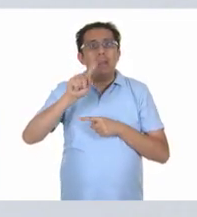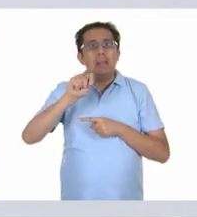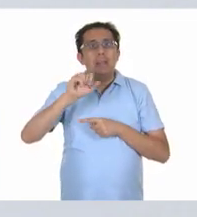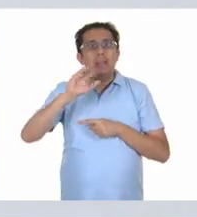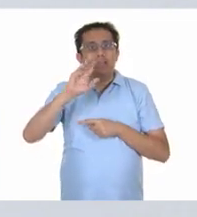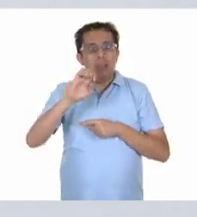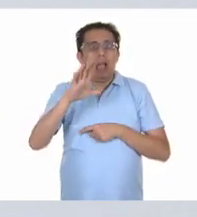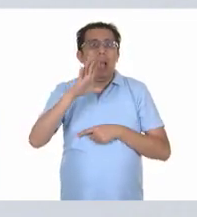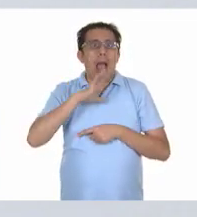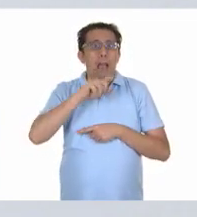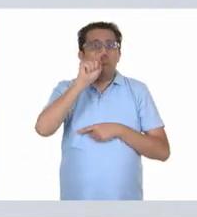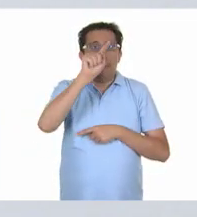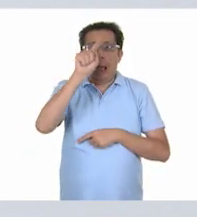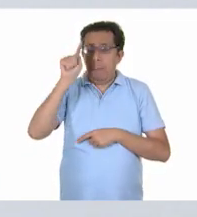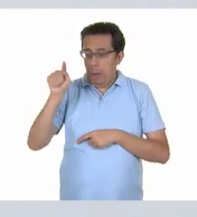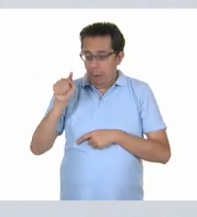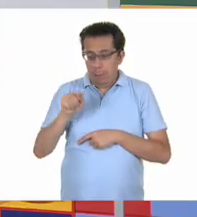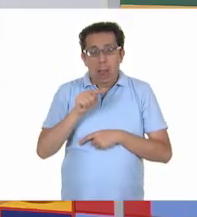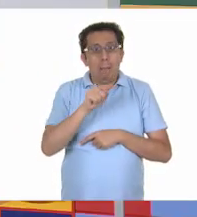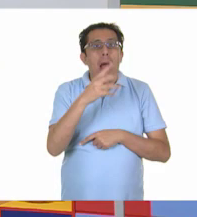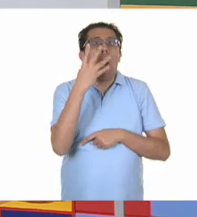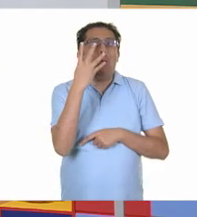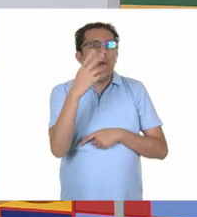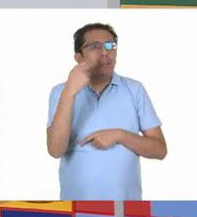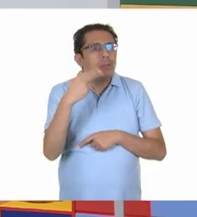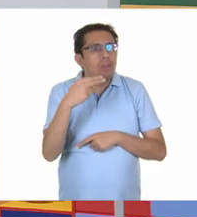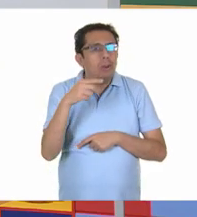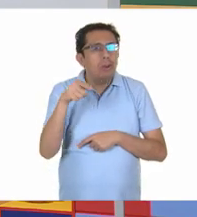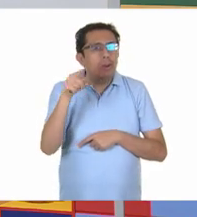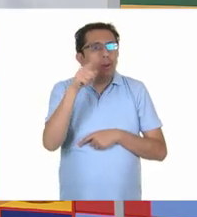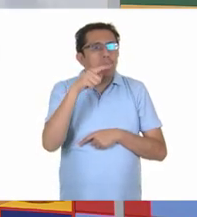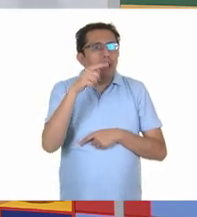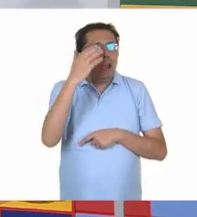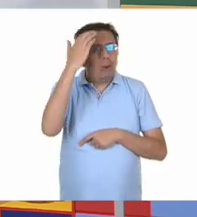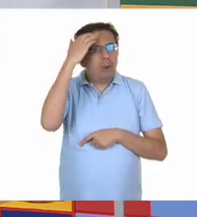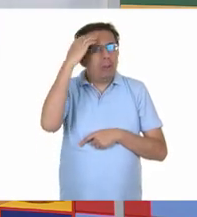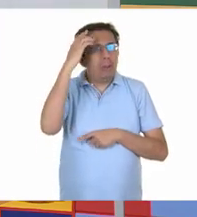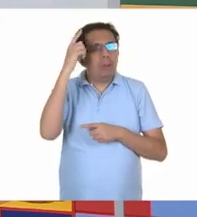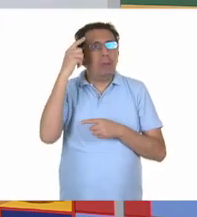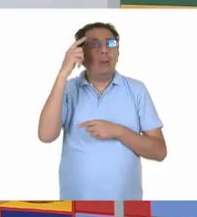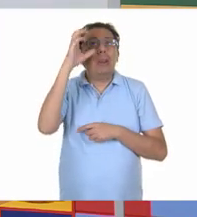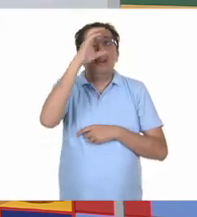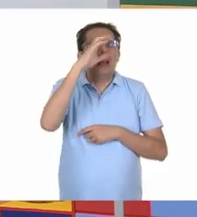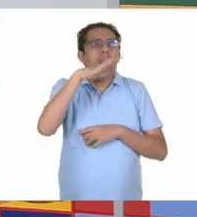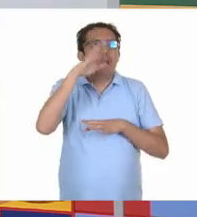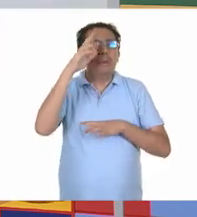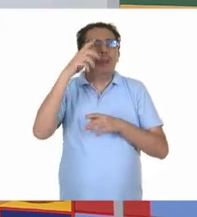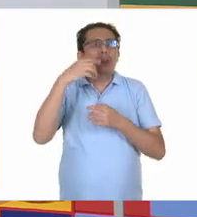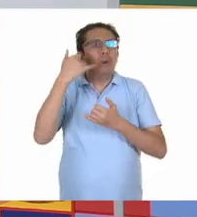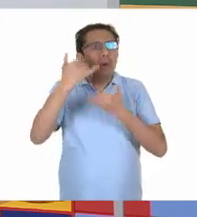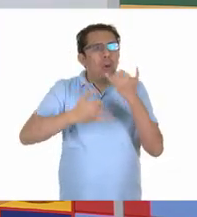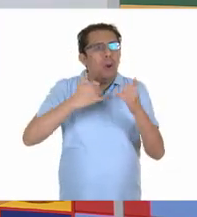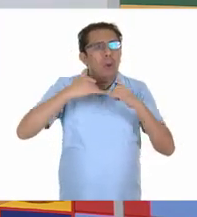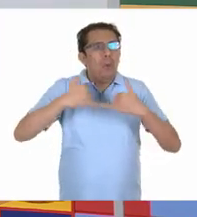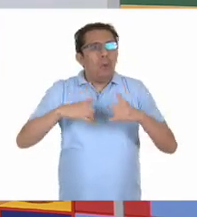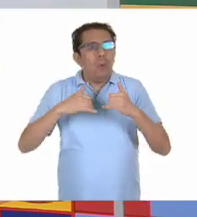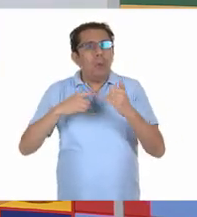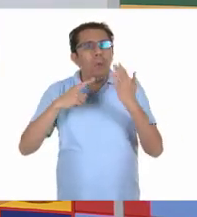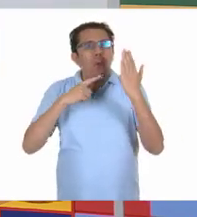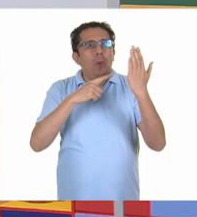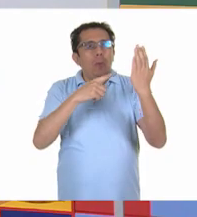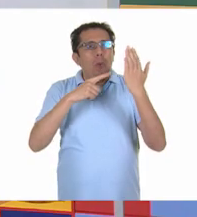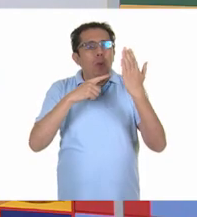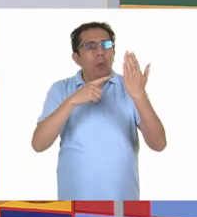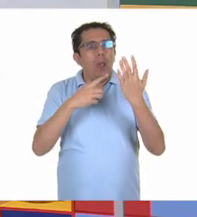por lo tanto tengo uno, dos, tres y cuatro. ¿Y saben cómo se llama? ¿Lo han visto en el cielo cuando vuela?